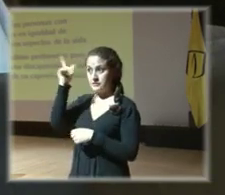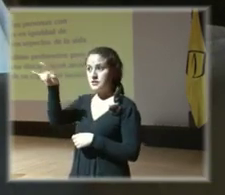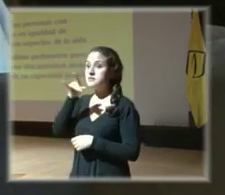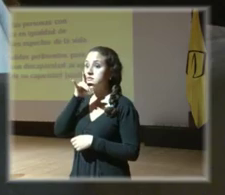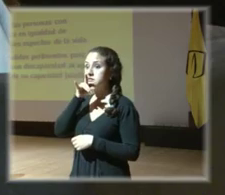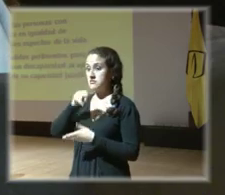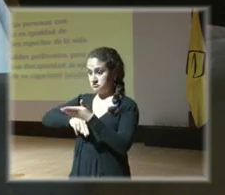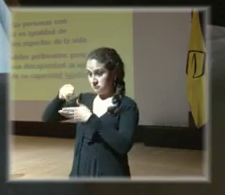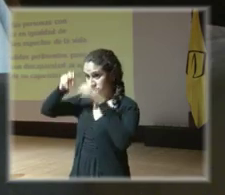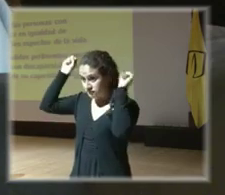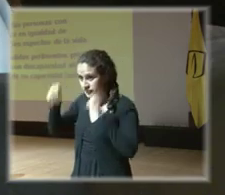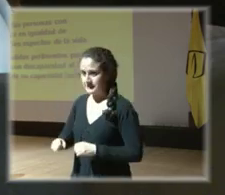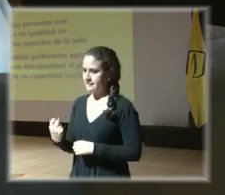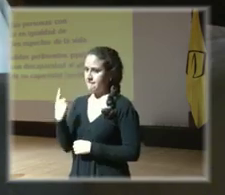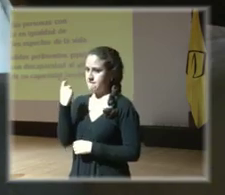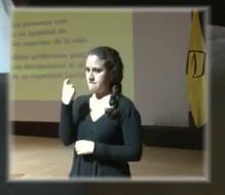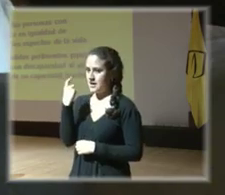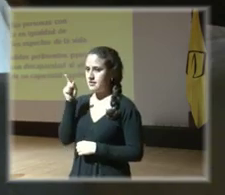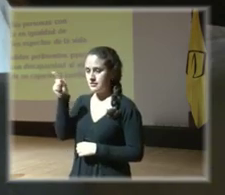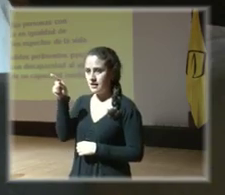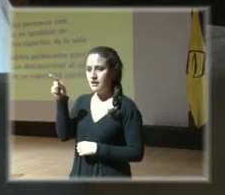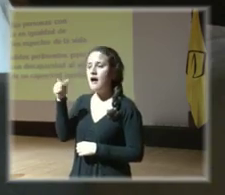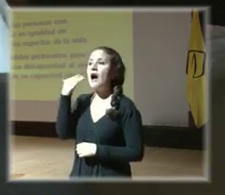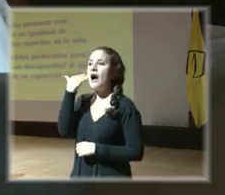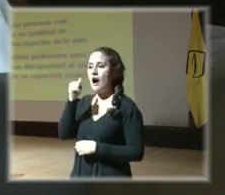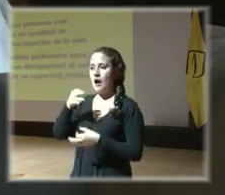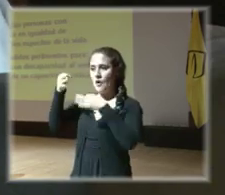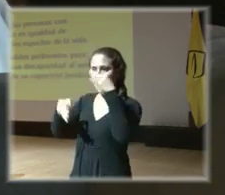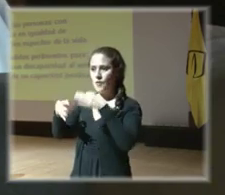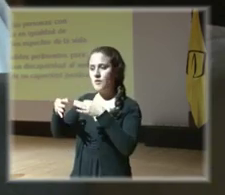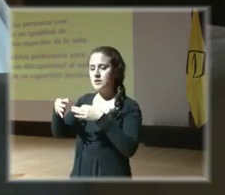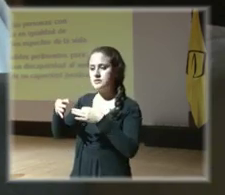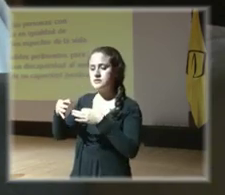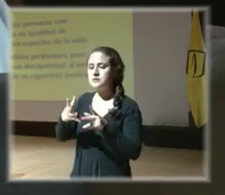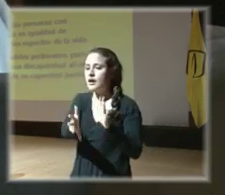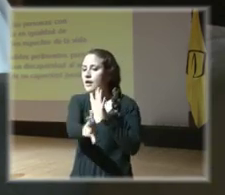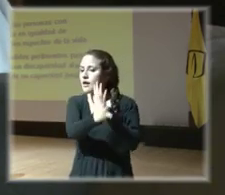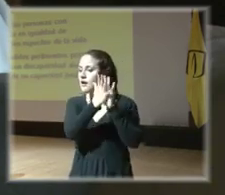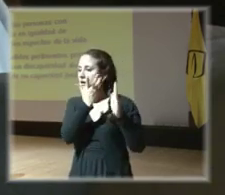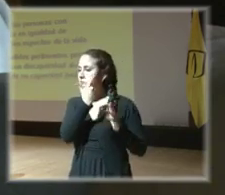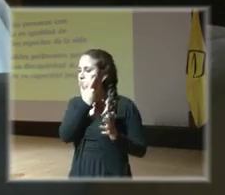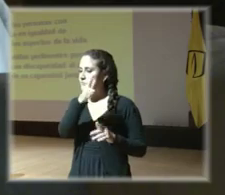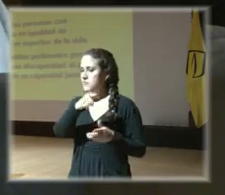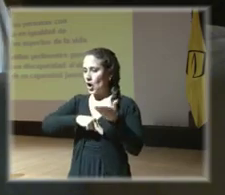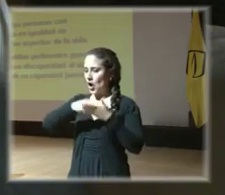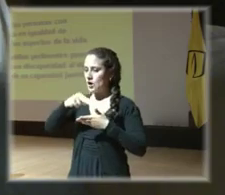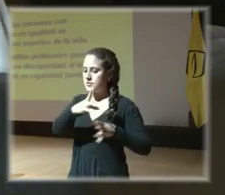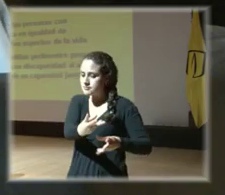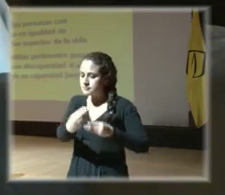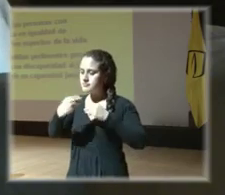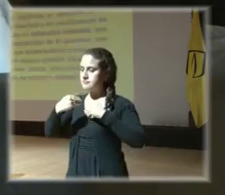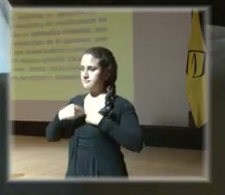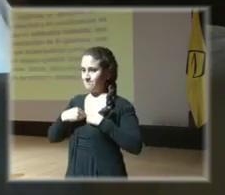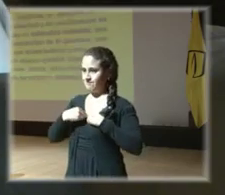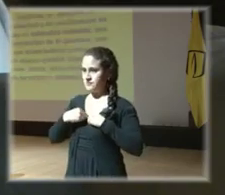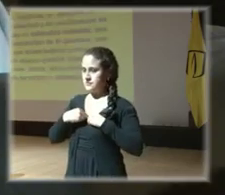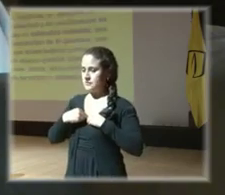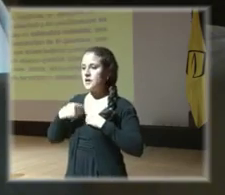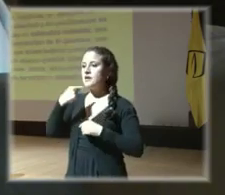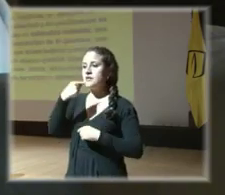no ha ratificado la convención, ella se tomó conocimiento de la convención y dijo, bueno, esa mujer que